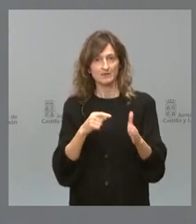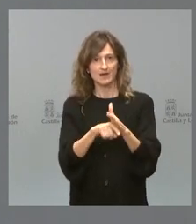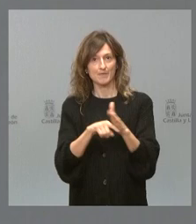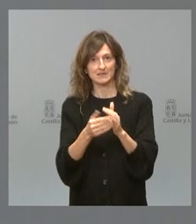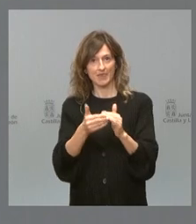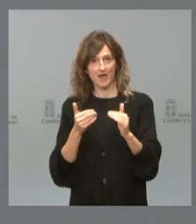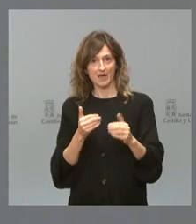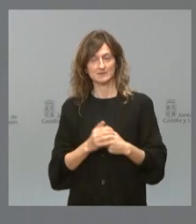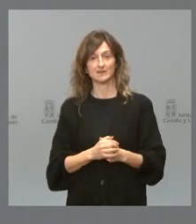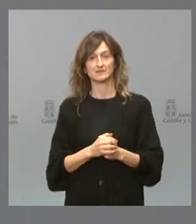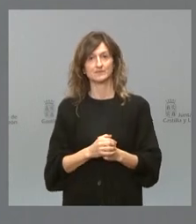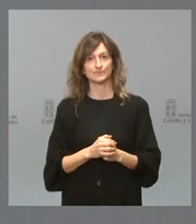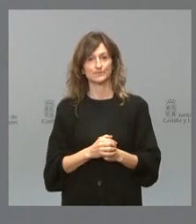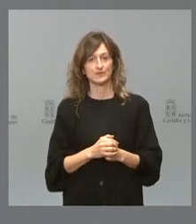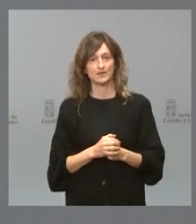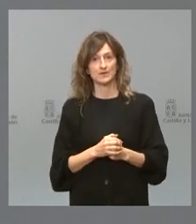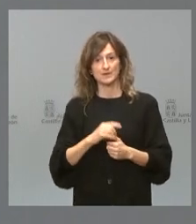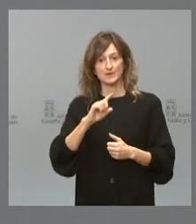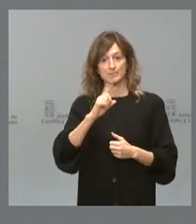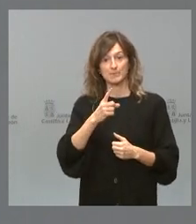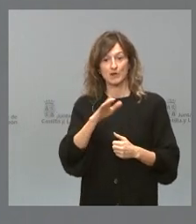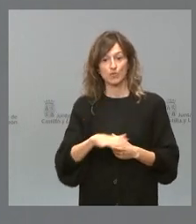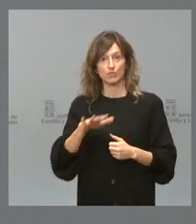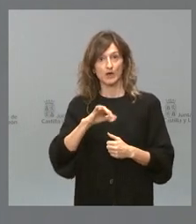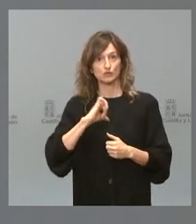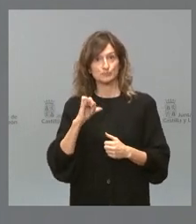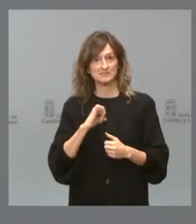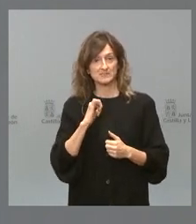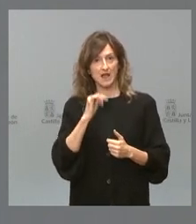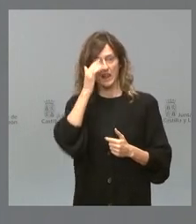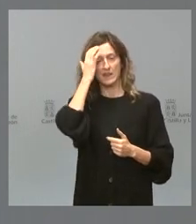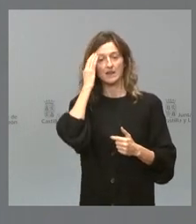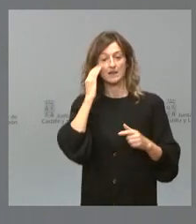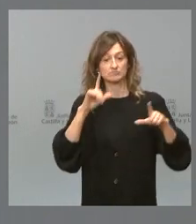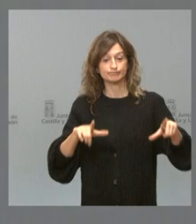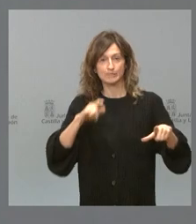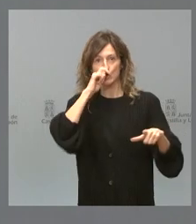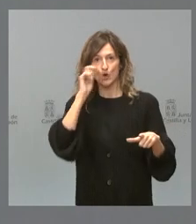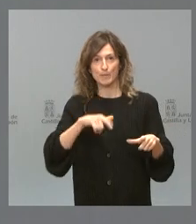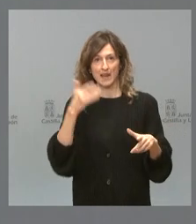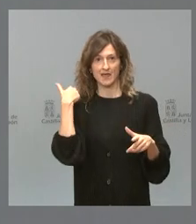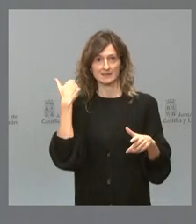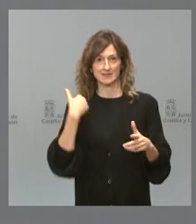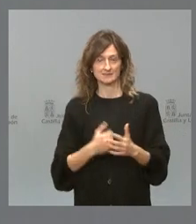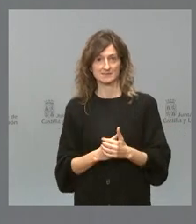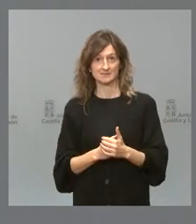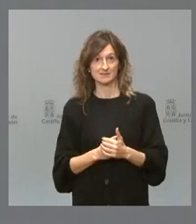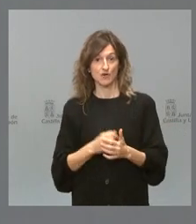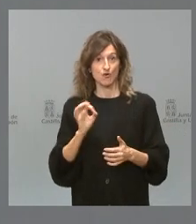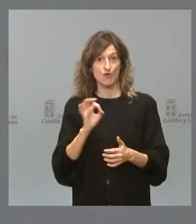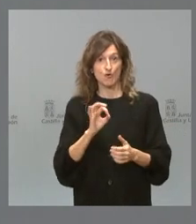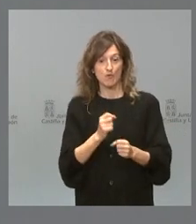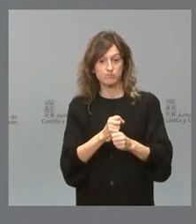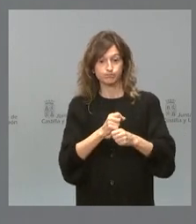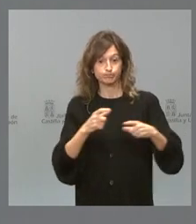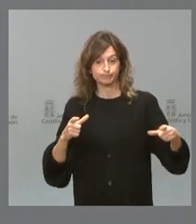anterior ha consistido en primero identificar que para el nuevo hospital no servían las instalaciones que teníamos anteriormente ni siquiera la posible ampliación del